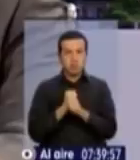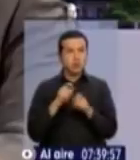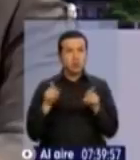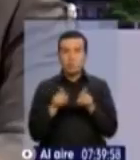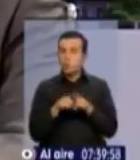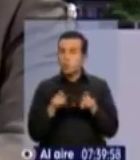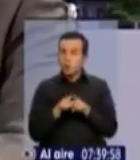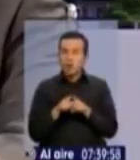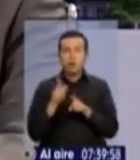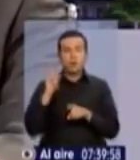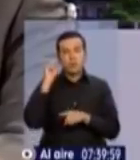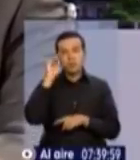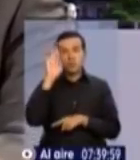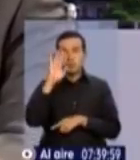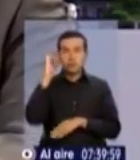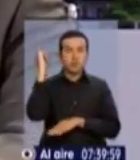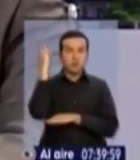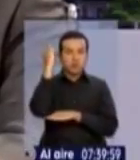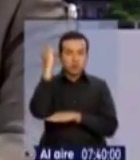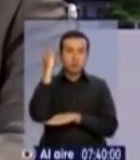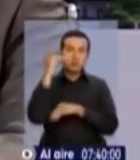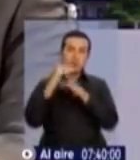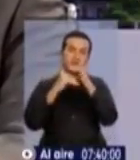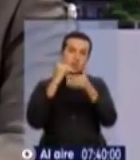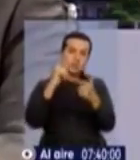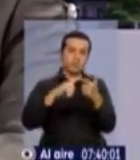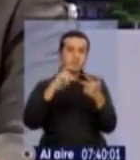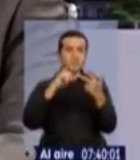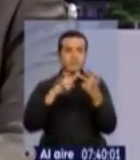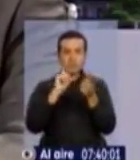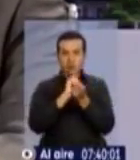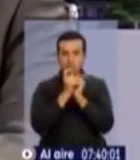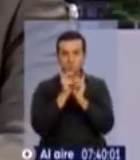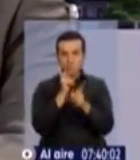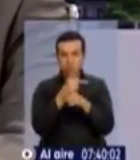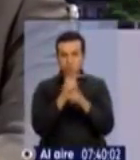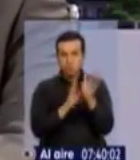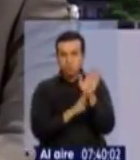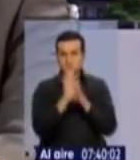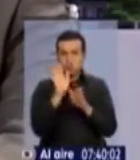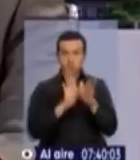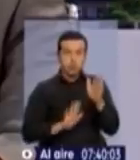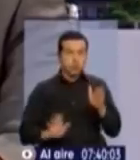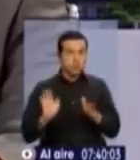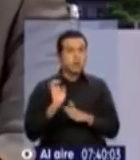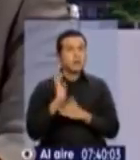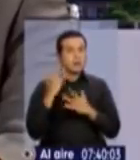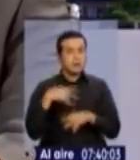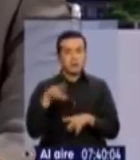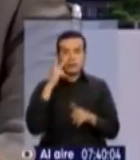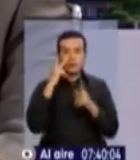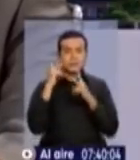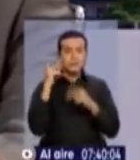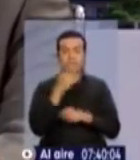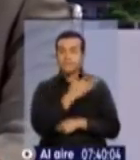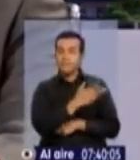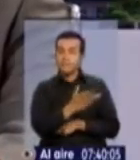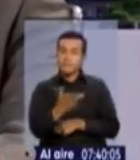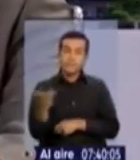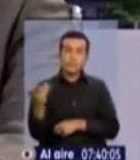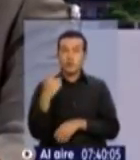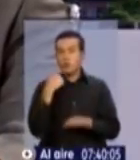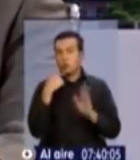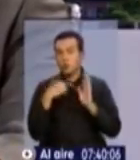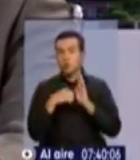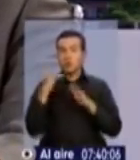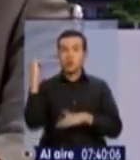industrialización es eso lo que toman las políticas de cambiar la matriz productiva el país yo he visto como los sectores digamos industriales